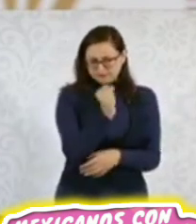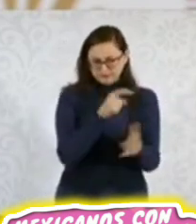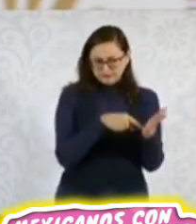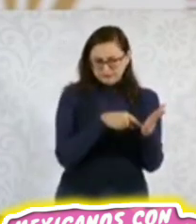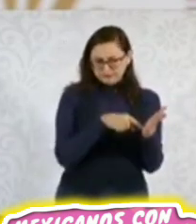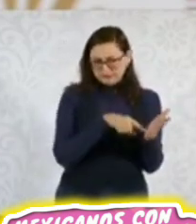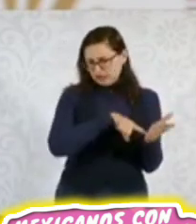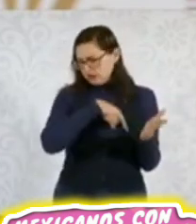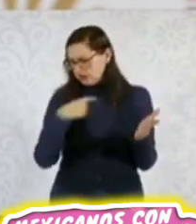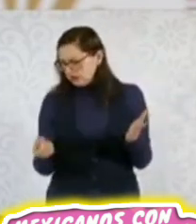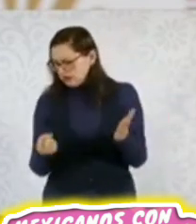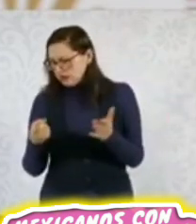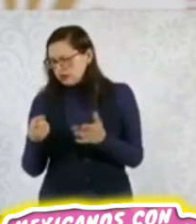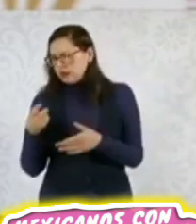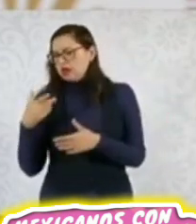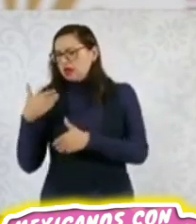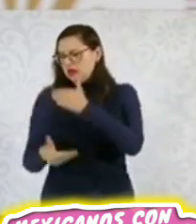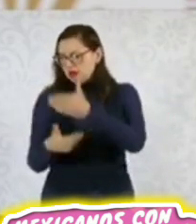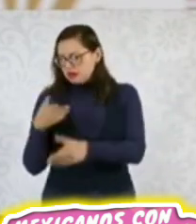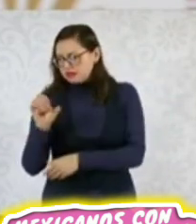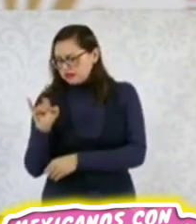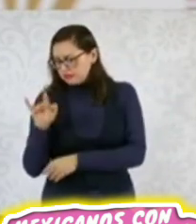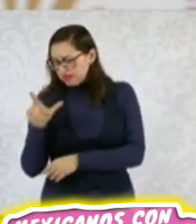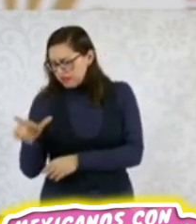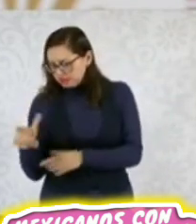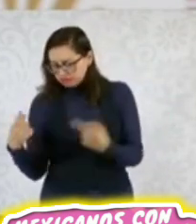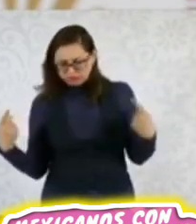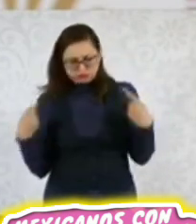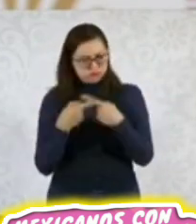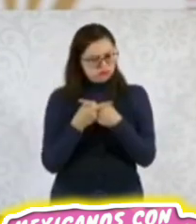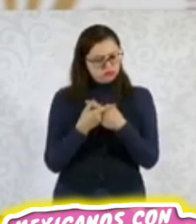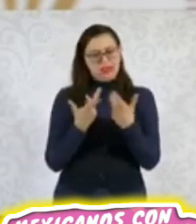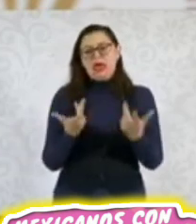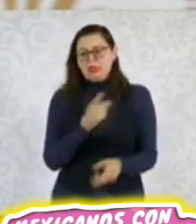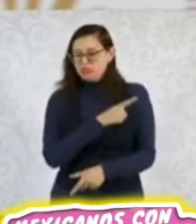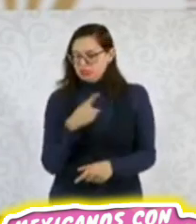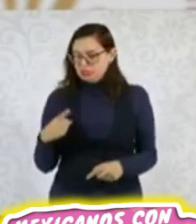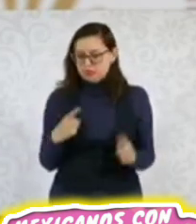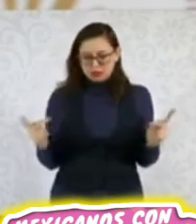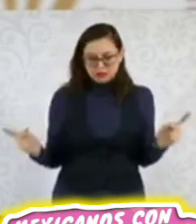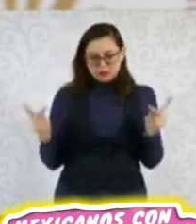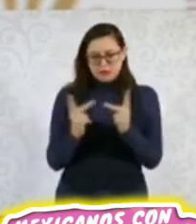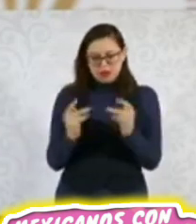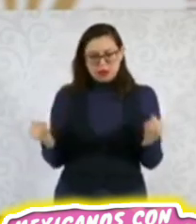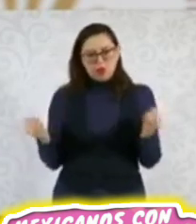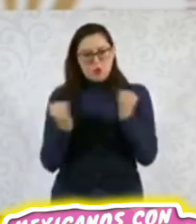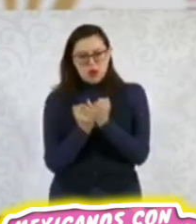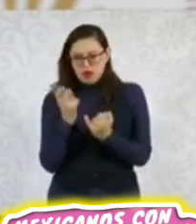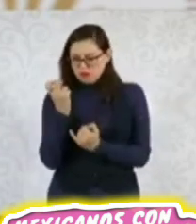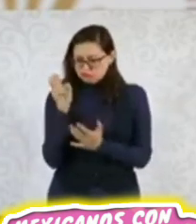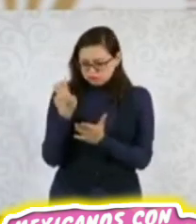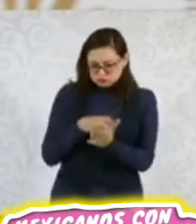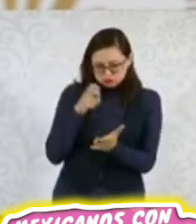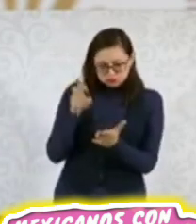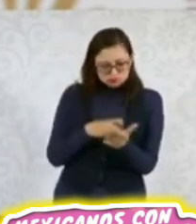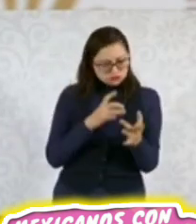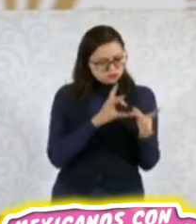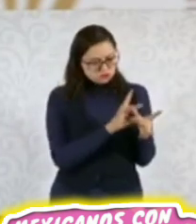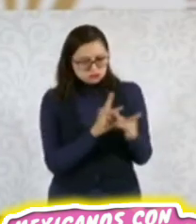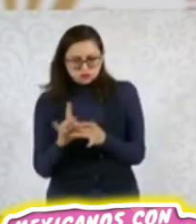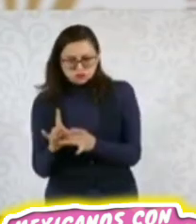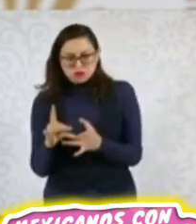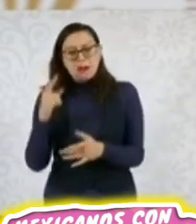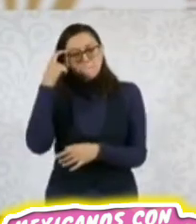el Código Nacional de Procedimientos Civiles. En fin, hacemos una serie de ajustes para